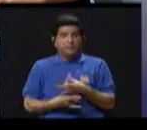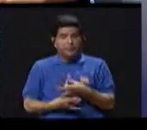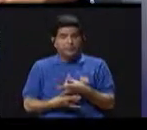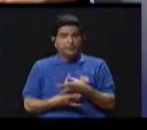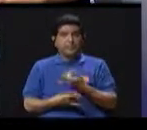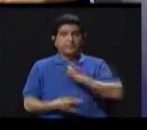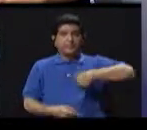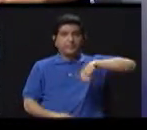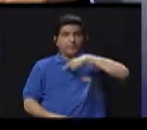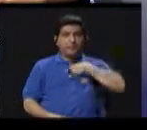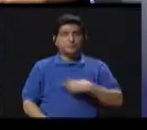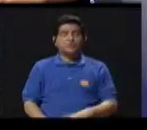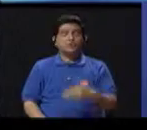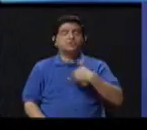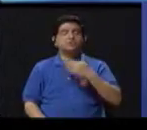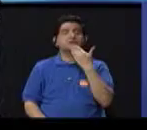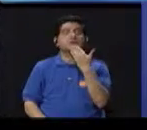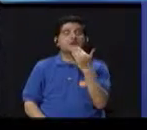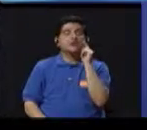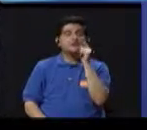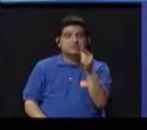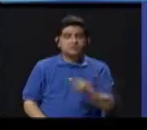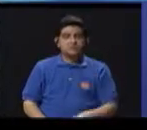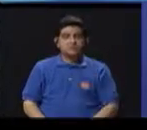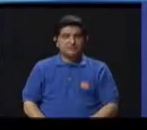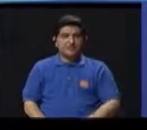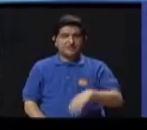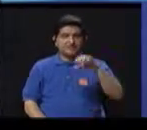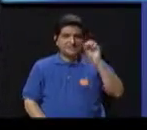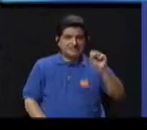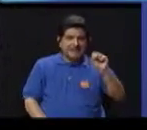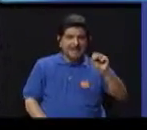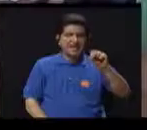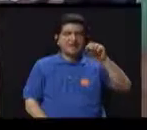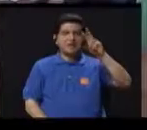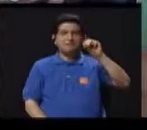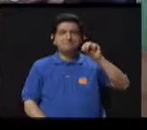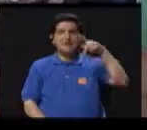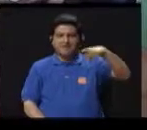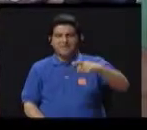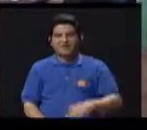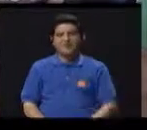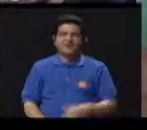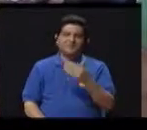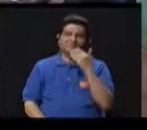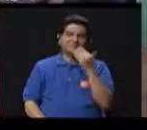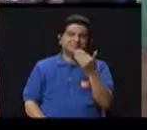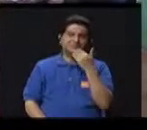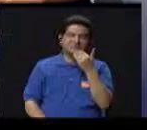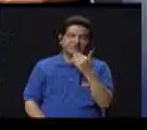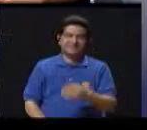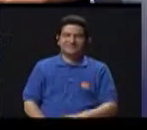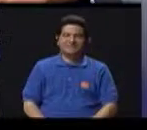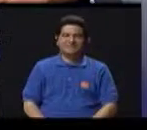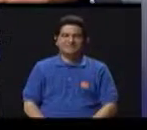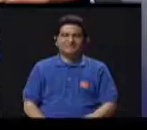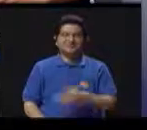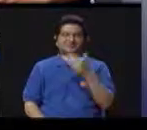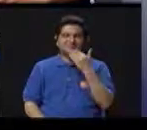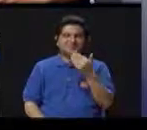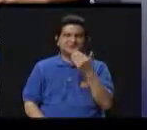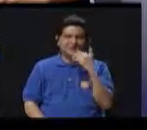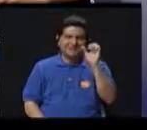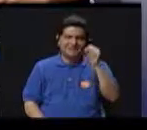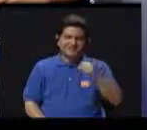interesante que hemos podido vivir gracias a ustedes, Yarel y María Paula. Muchas gracias por tenernos.